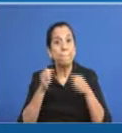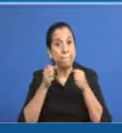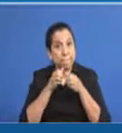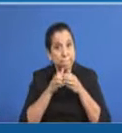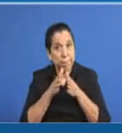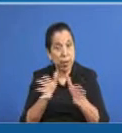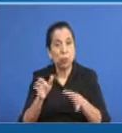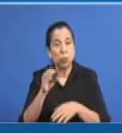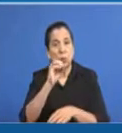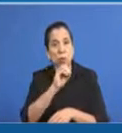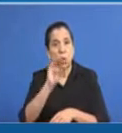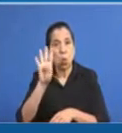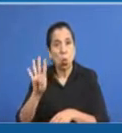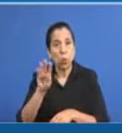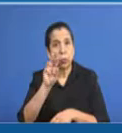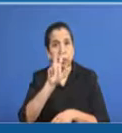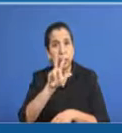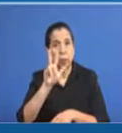siguiente: